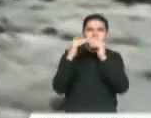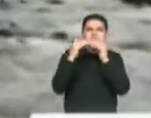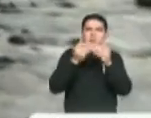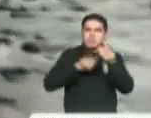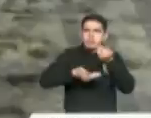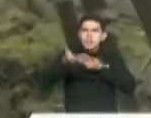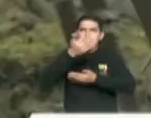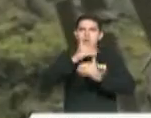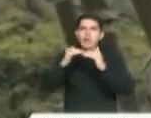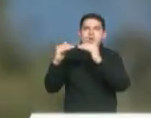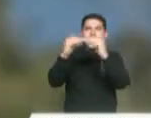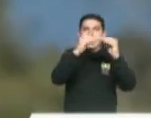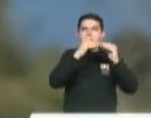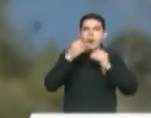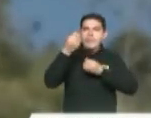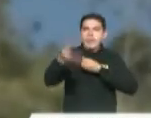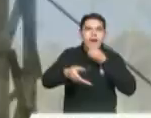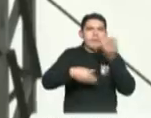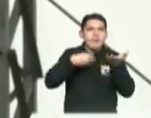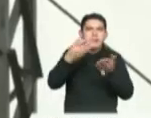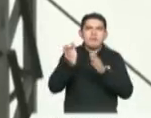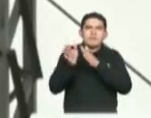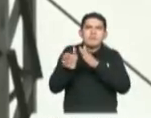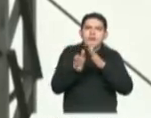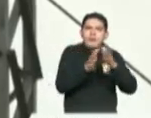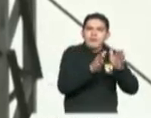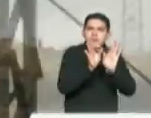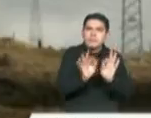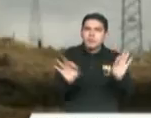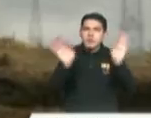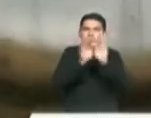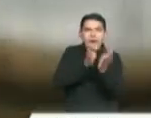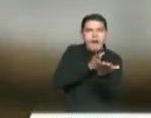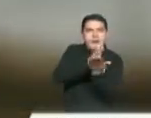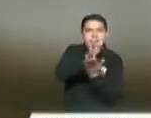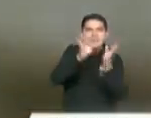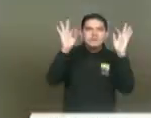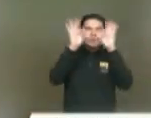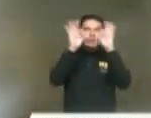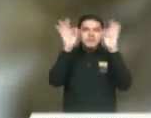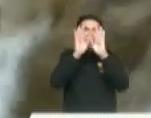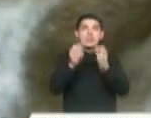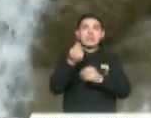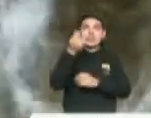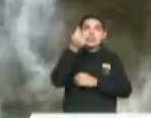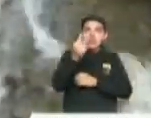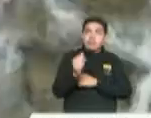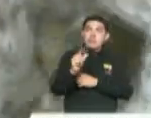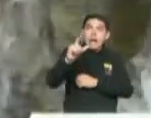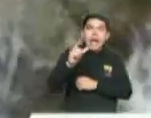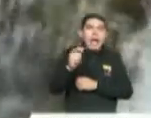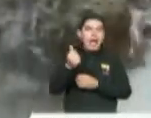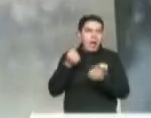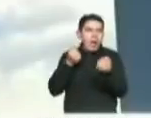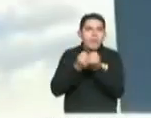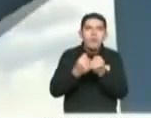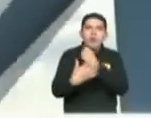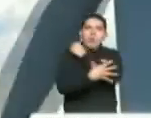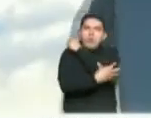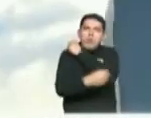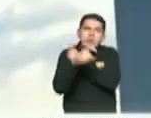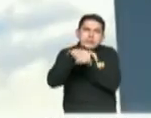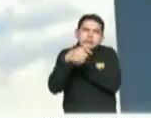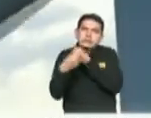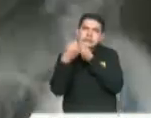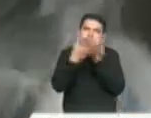de la riqueza a través de un sector planificado con acceso a la energía precios que privilegian a los más necesitados una matriz